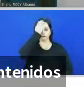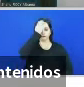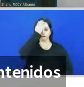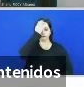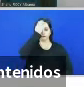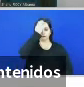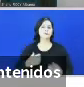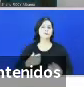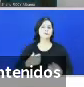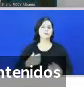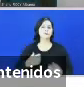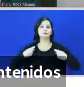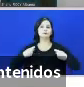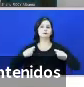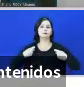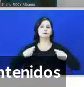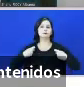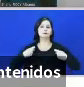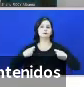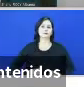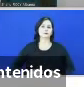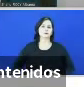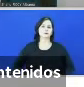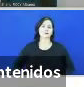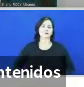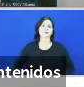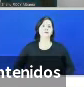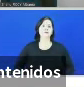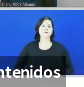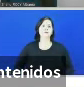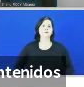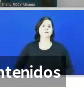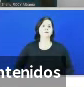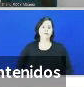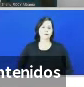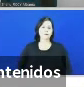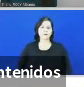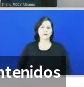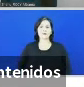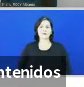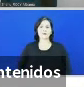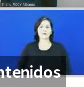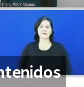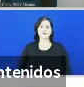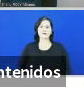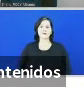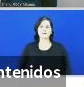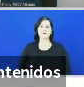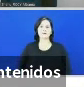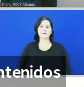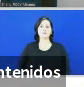haya apropiado, que esté internamente y sea de convicción de los candidatos,